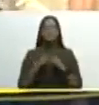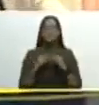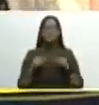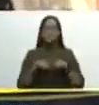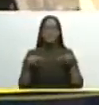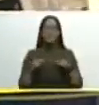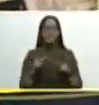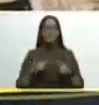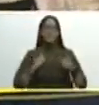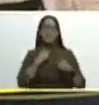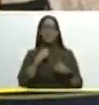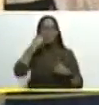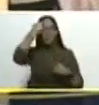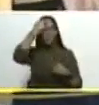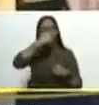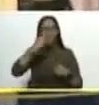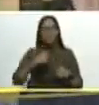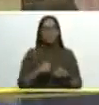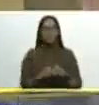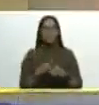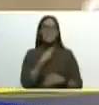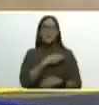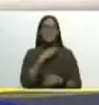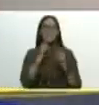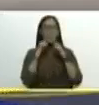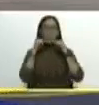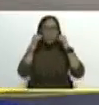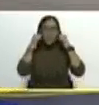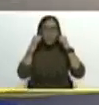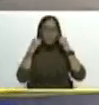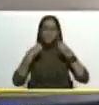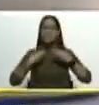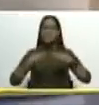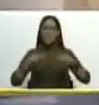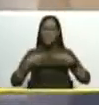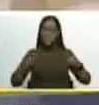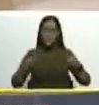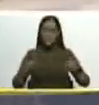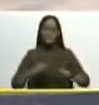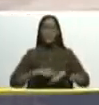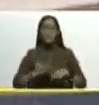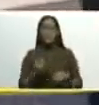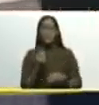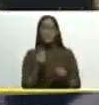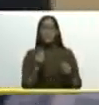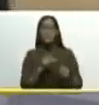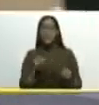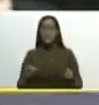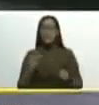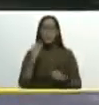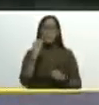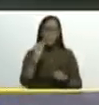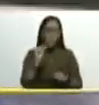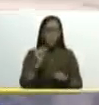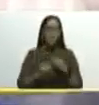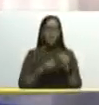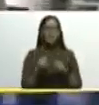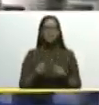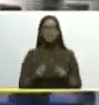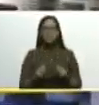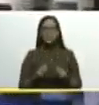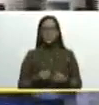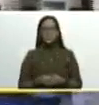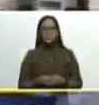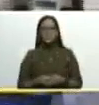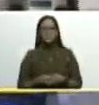usted, bueno, yo podemos decir... misión sonrisa, que hay que relanzarla. Porque hay mucha gente que con poco hace mucho